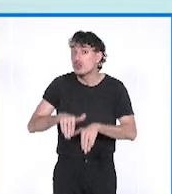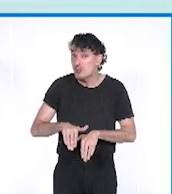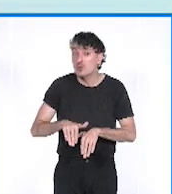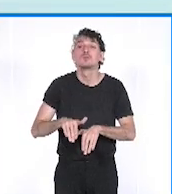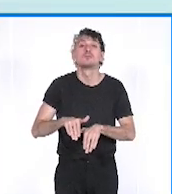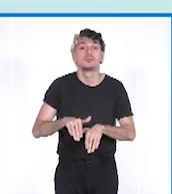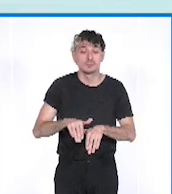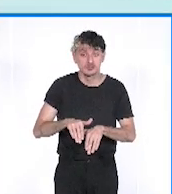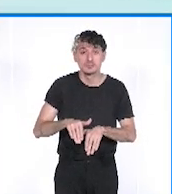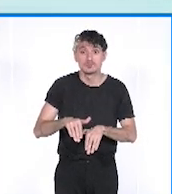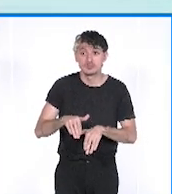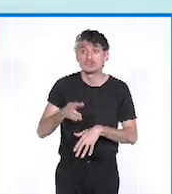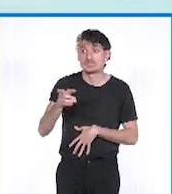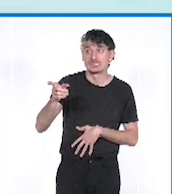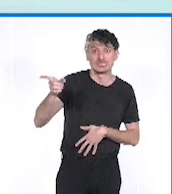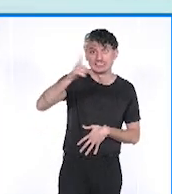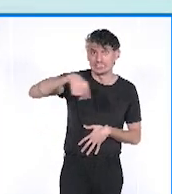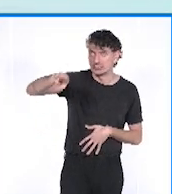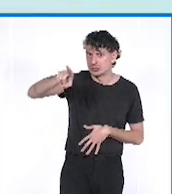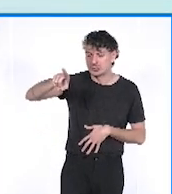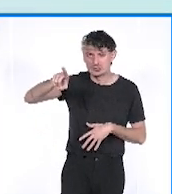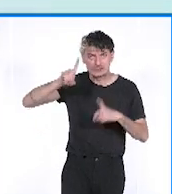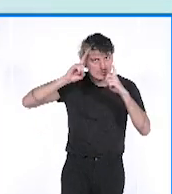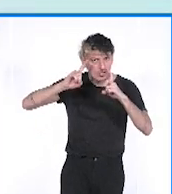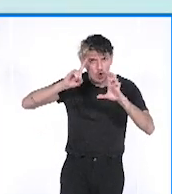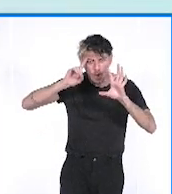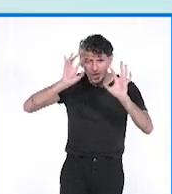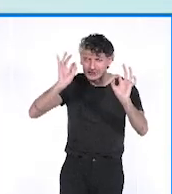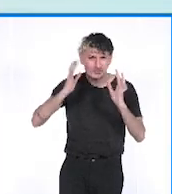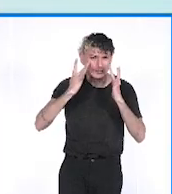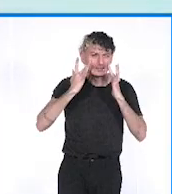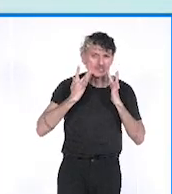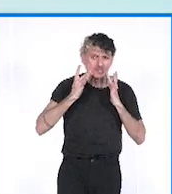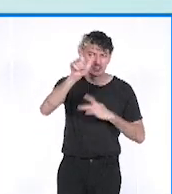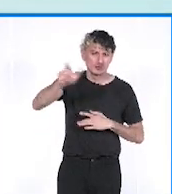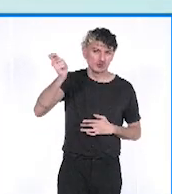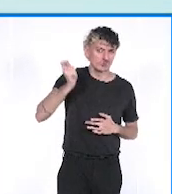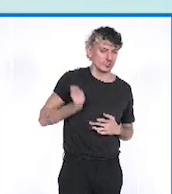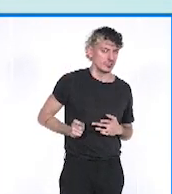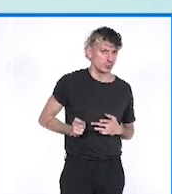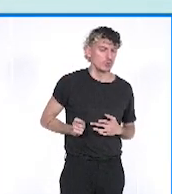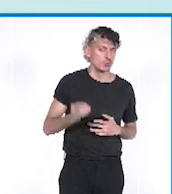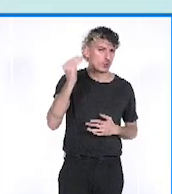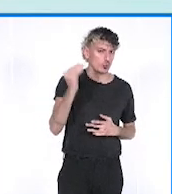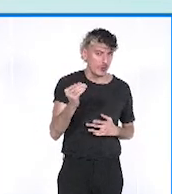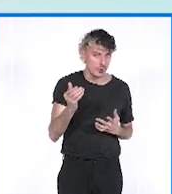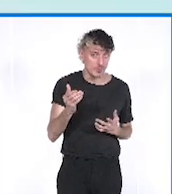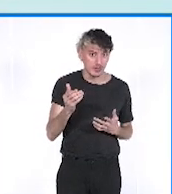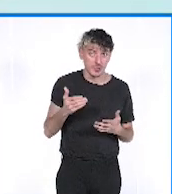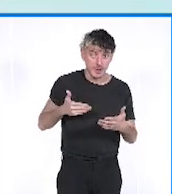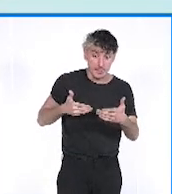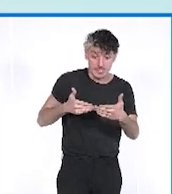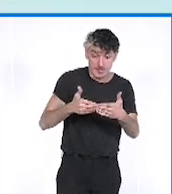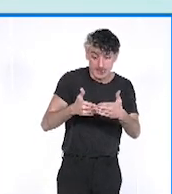no que ellos han sido digamos los más objetivos posibles porque son muy buenos profesionales pero sí que queríamos justo antes ya de de finalizar